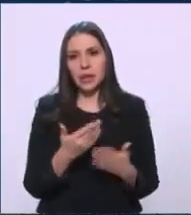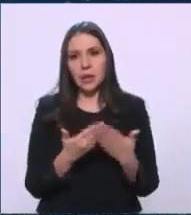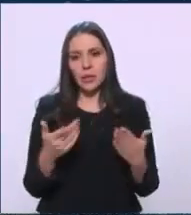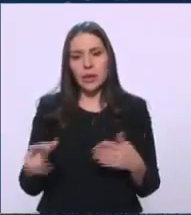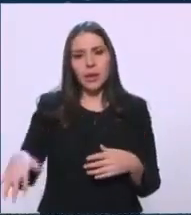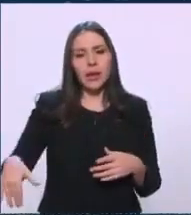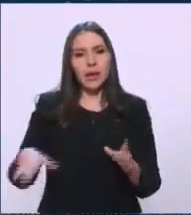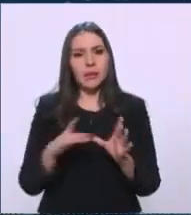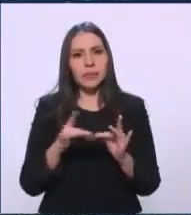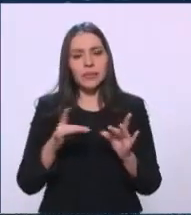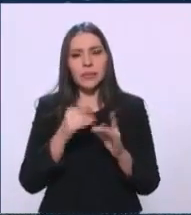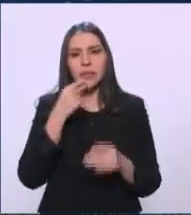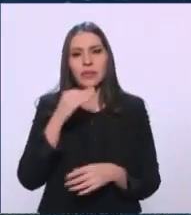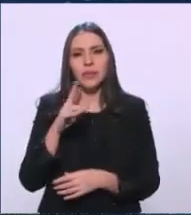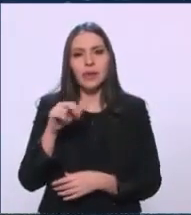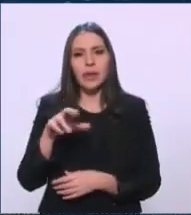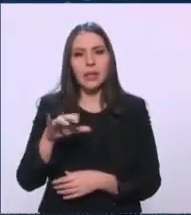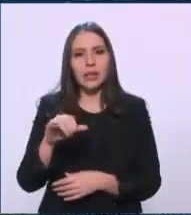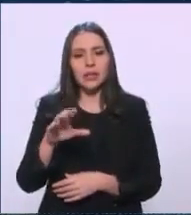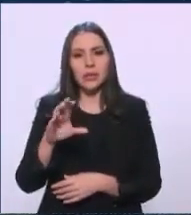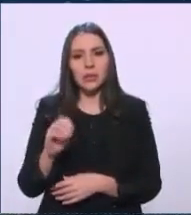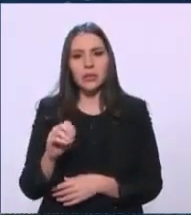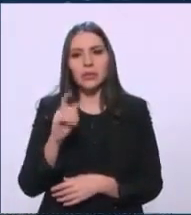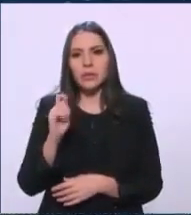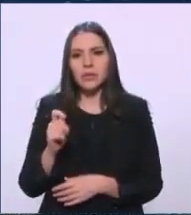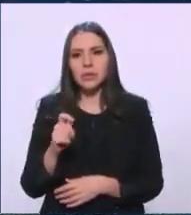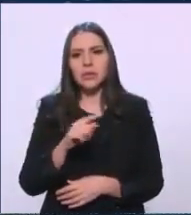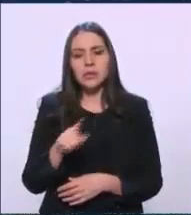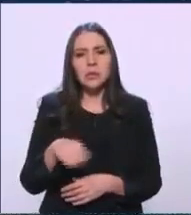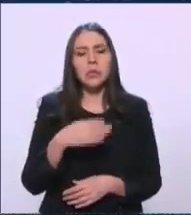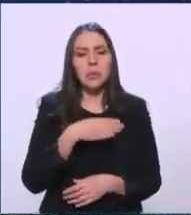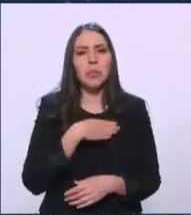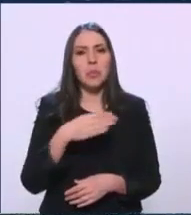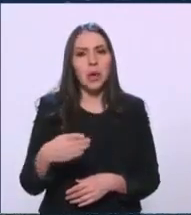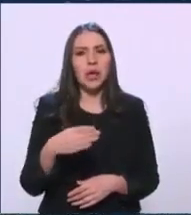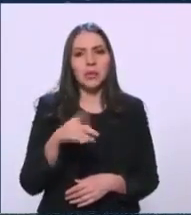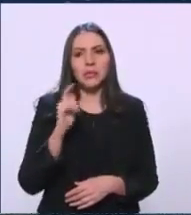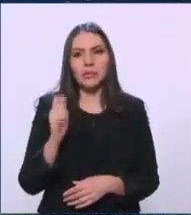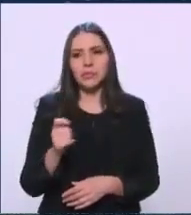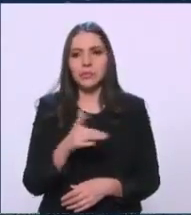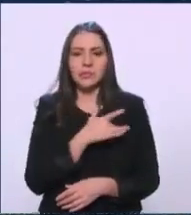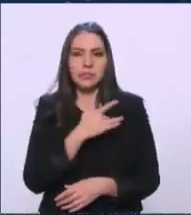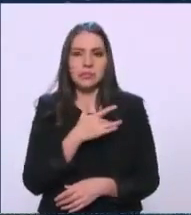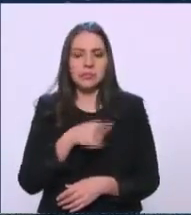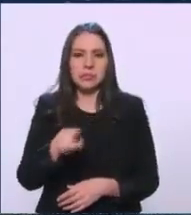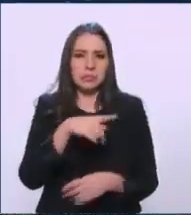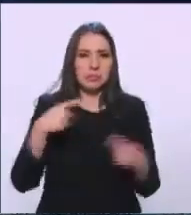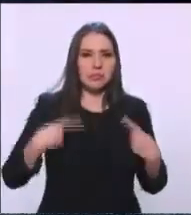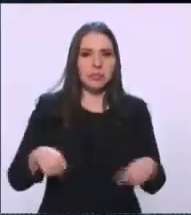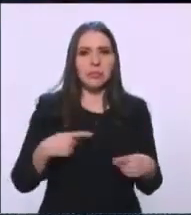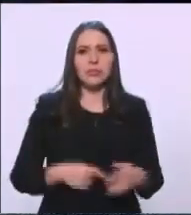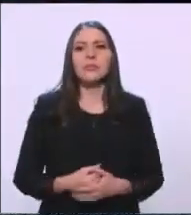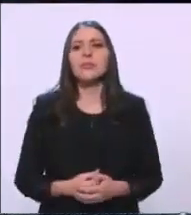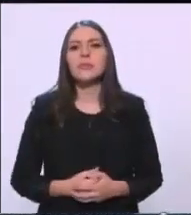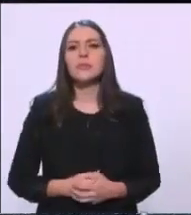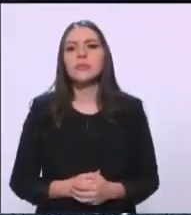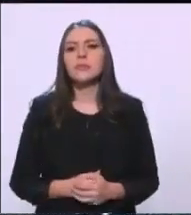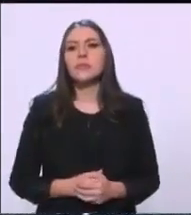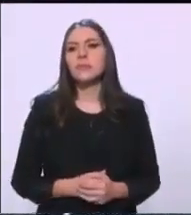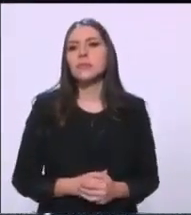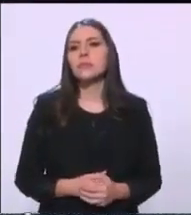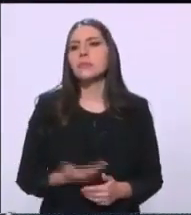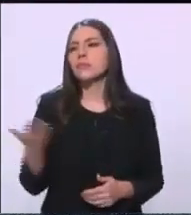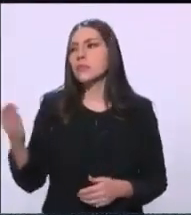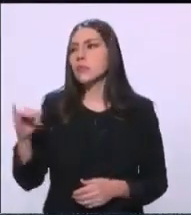está hablando Francisco Abundis, de esta percepción, son bastante buenos, ¿no? Jonathan, ¿tú cómo ves estos números,